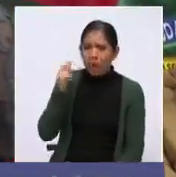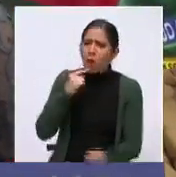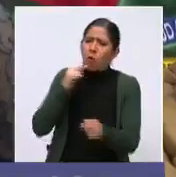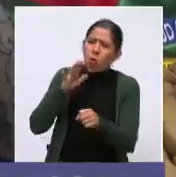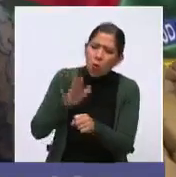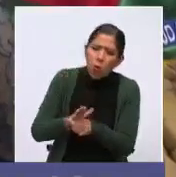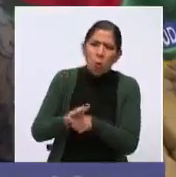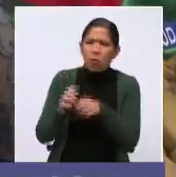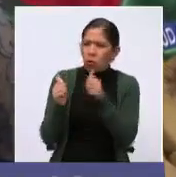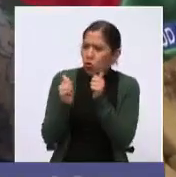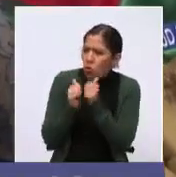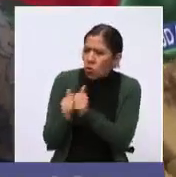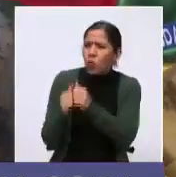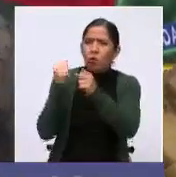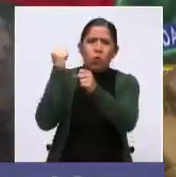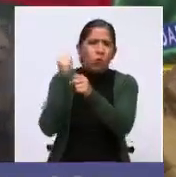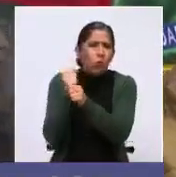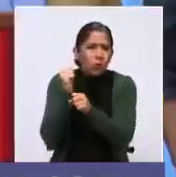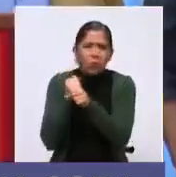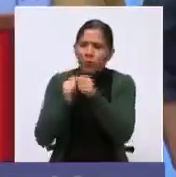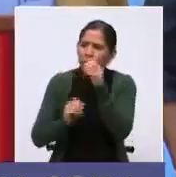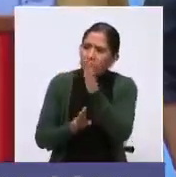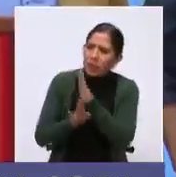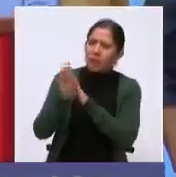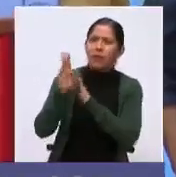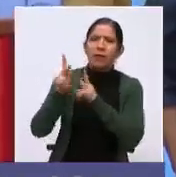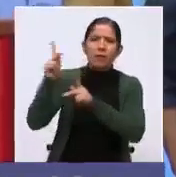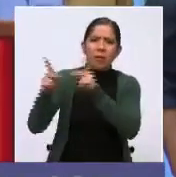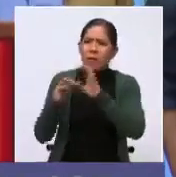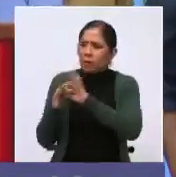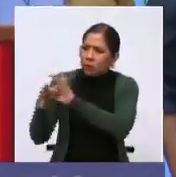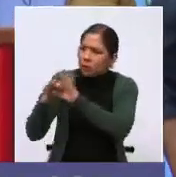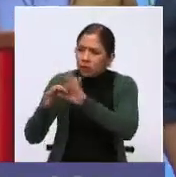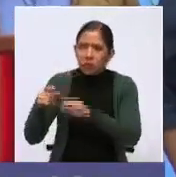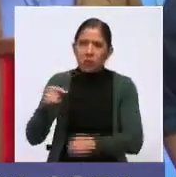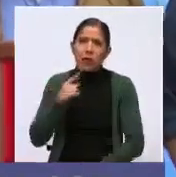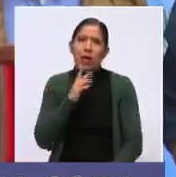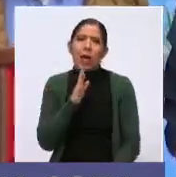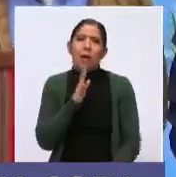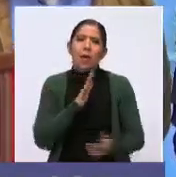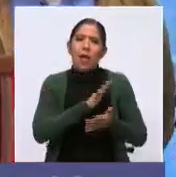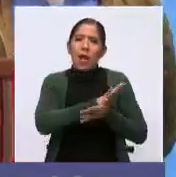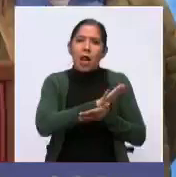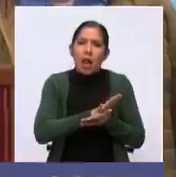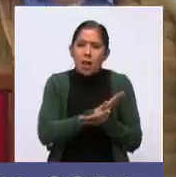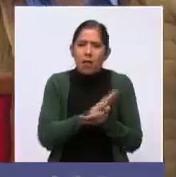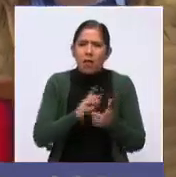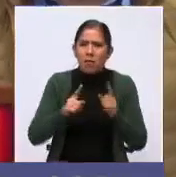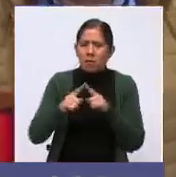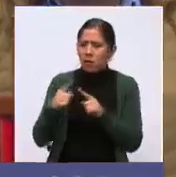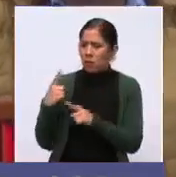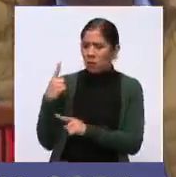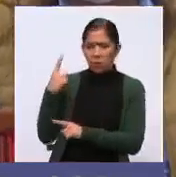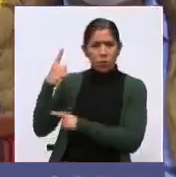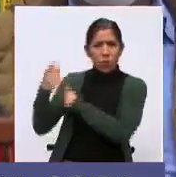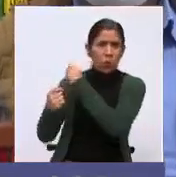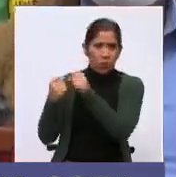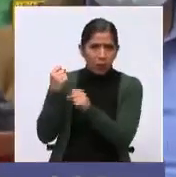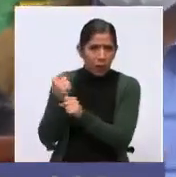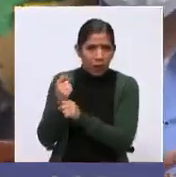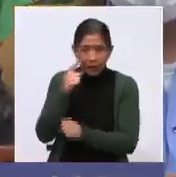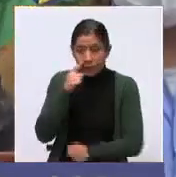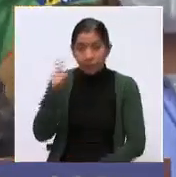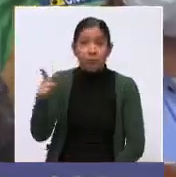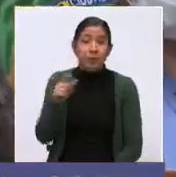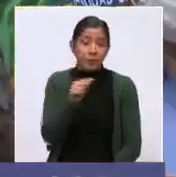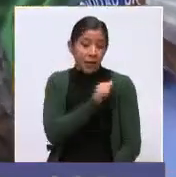trabajar junto con la población, unir a la población. En cambio, todo este un año se han dedicado sus operadores